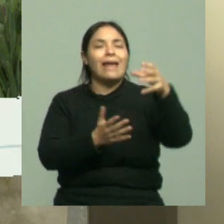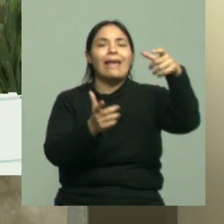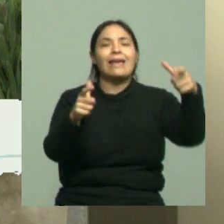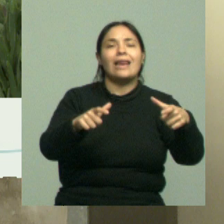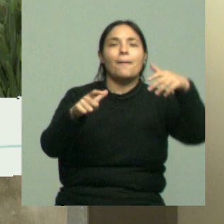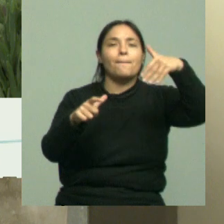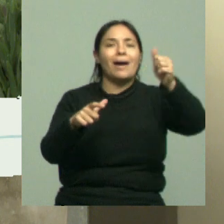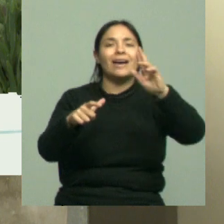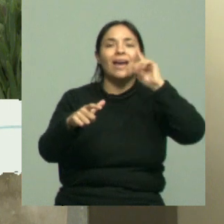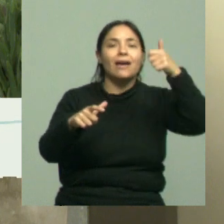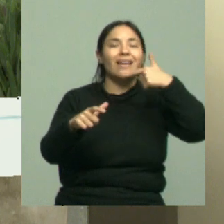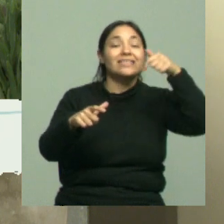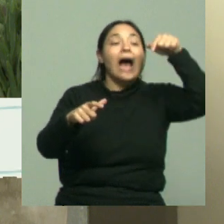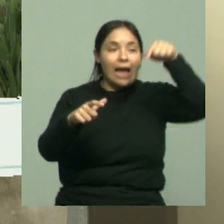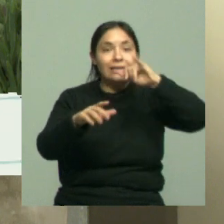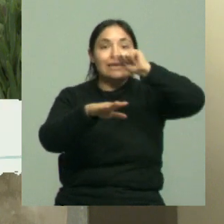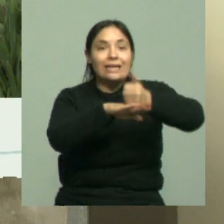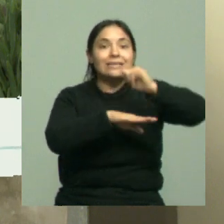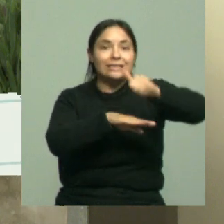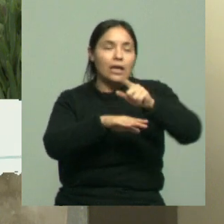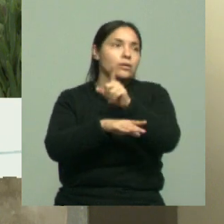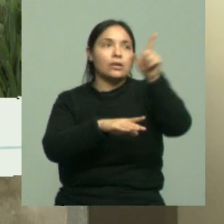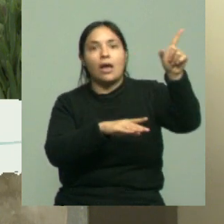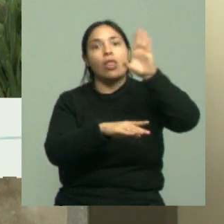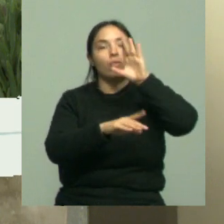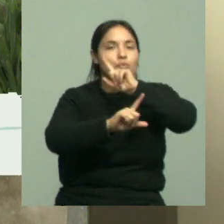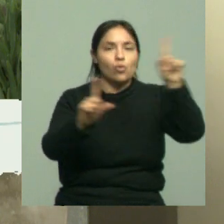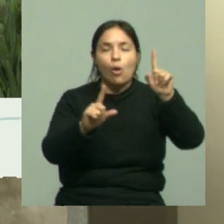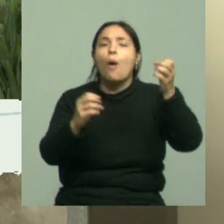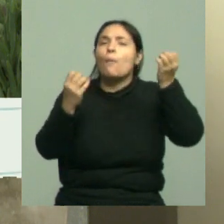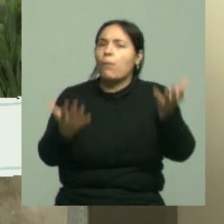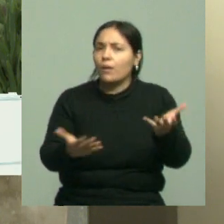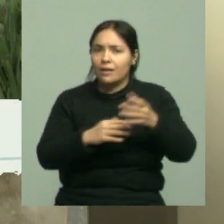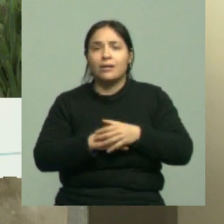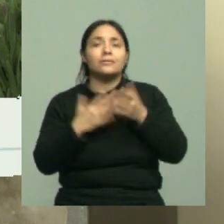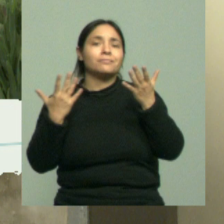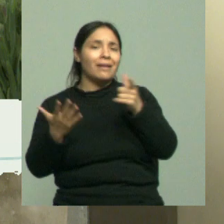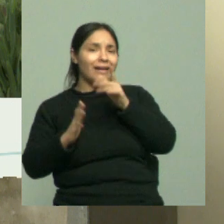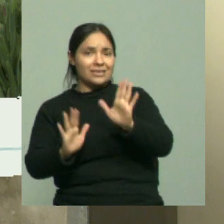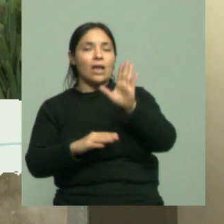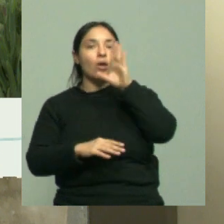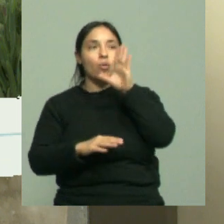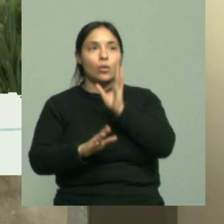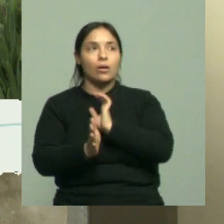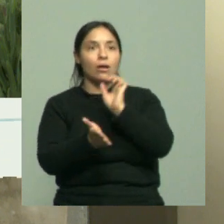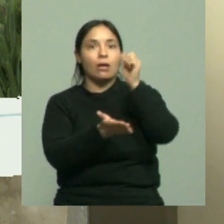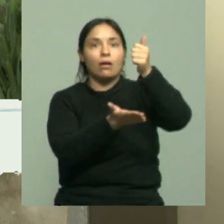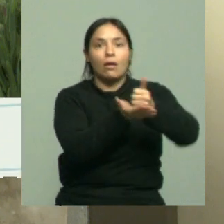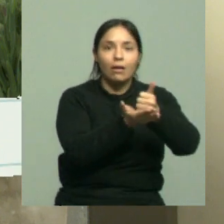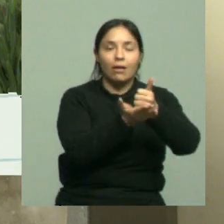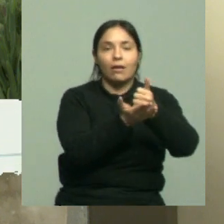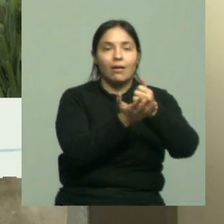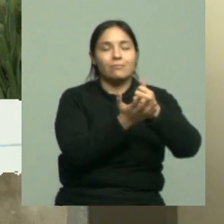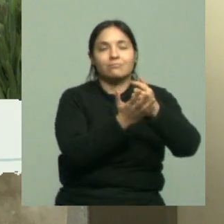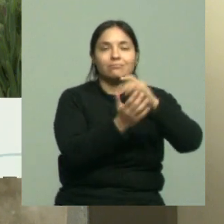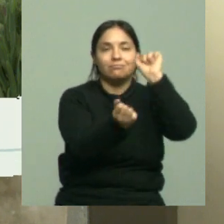territorio estadounidense? Porque ¿qué tanto había de real en esto de si iba a Estados Unidos, obviamente la pena iba a ser